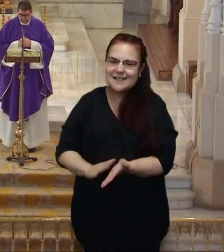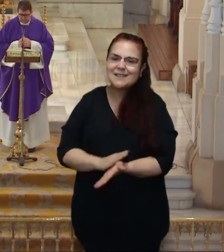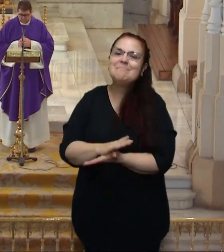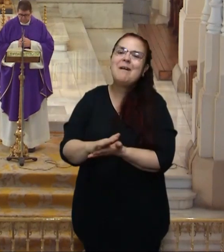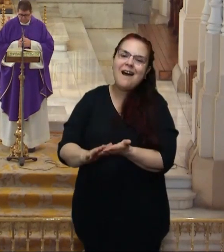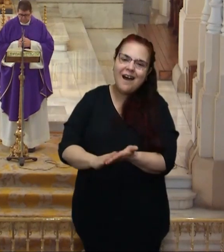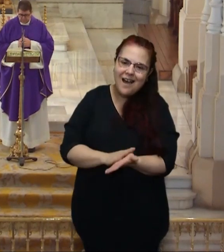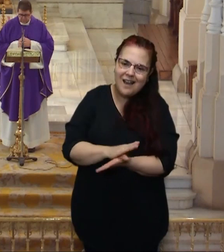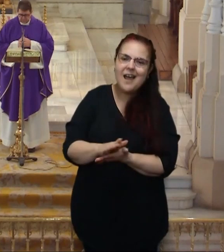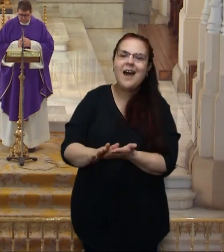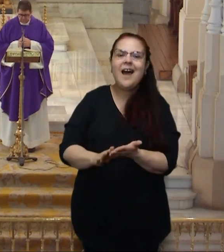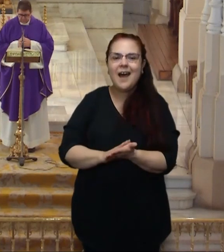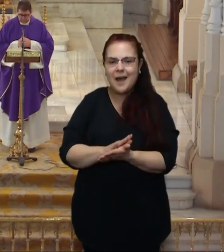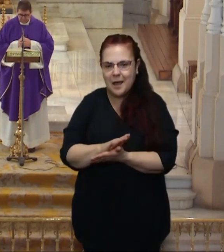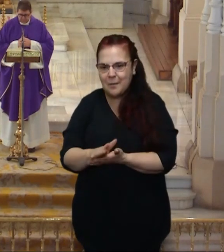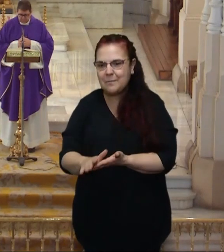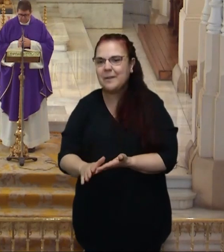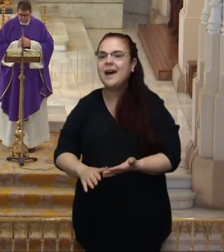tienes